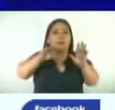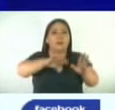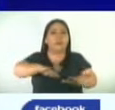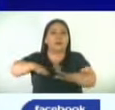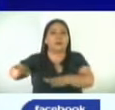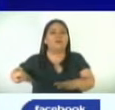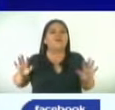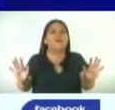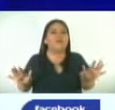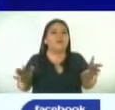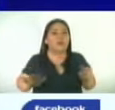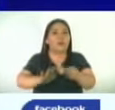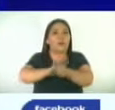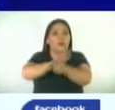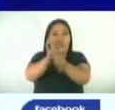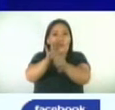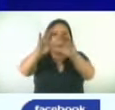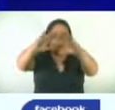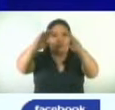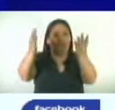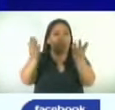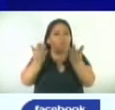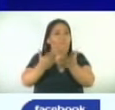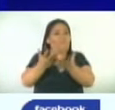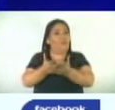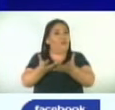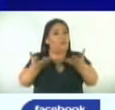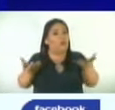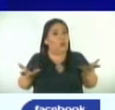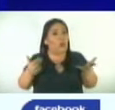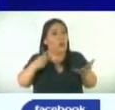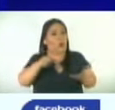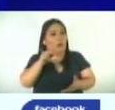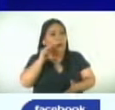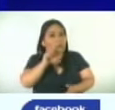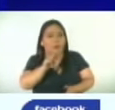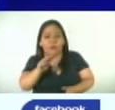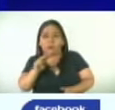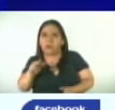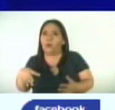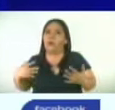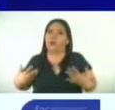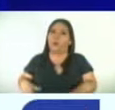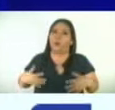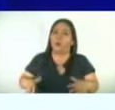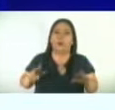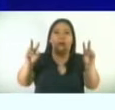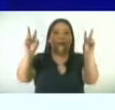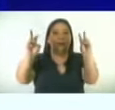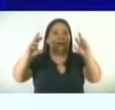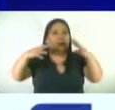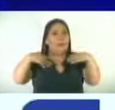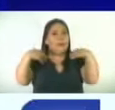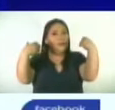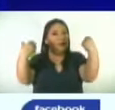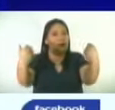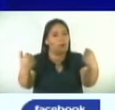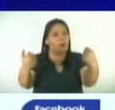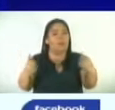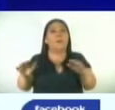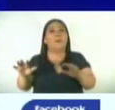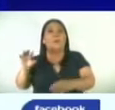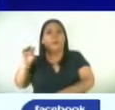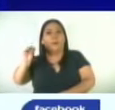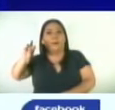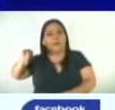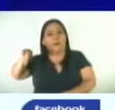de COVID en el mundo van en aumento. La situación enciende nuevamente las alarmas de los sistemas sanitarios, mientras que la Organización Mundial